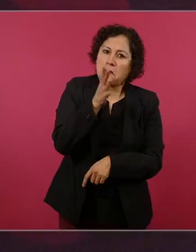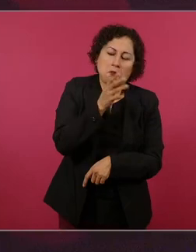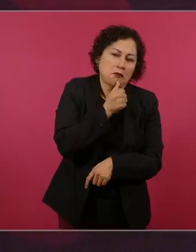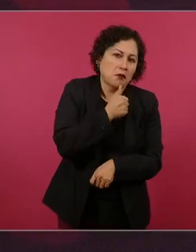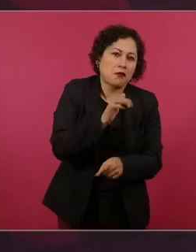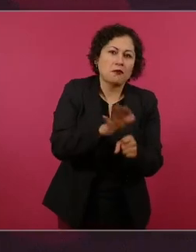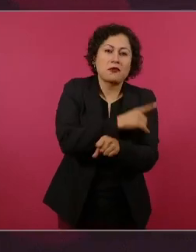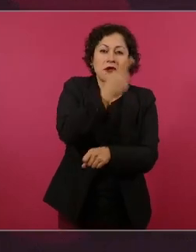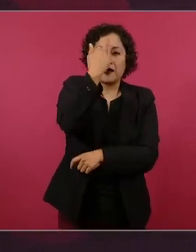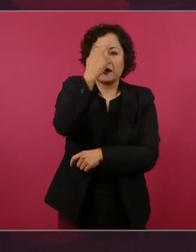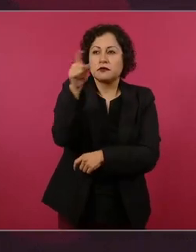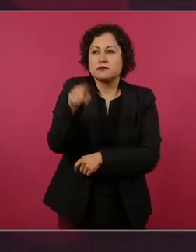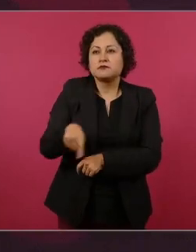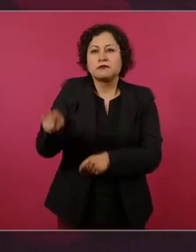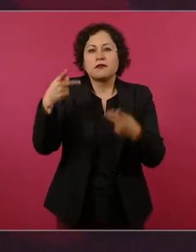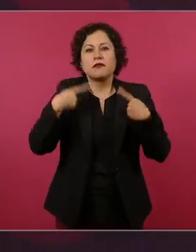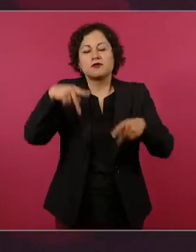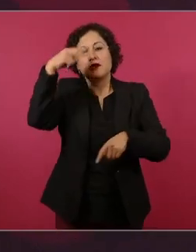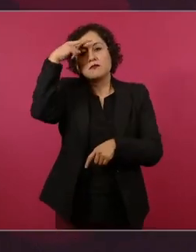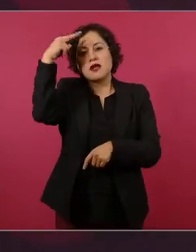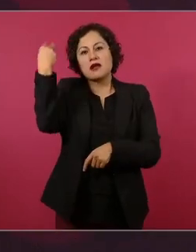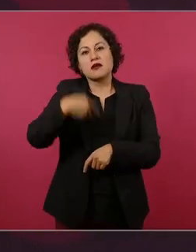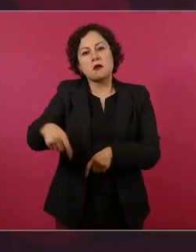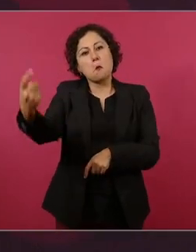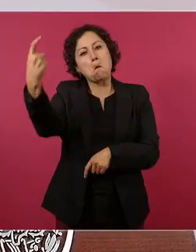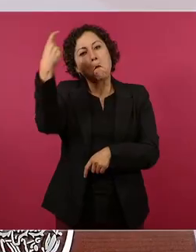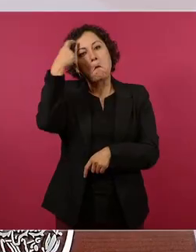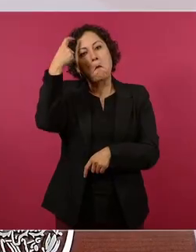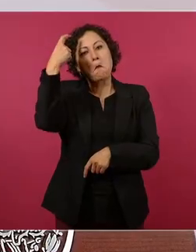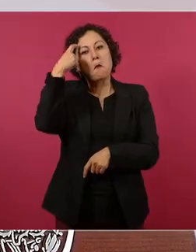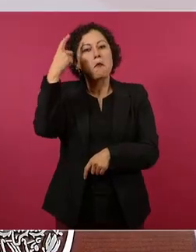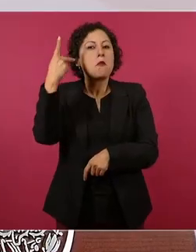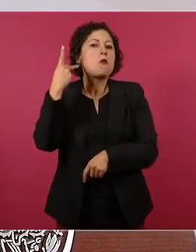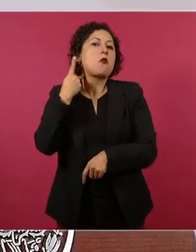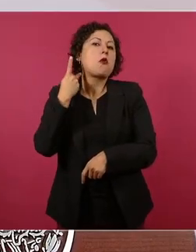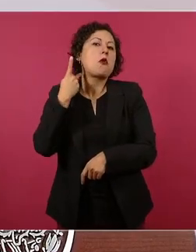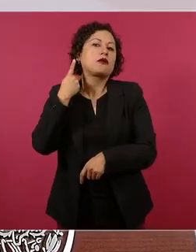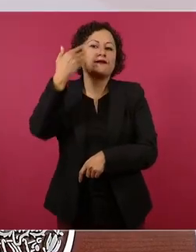todo con una gran vocación de justicia,